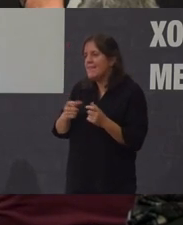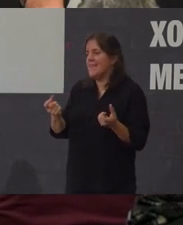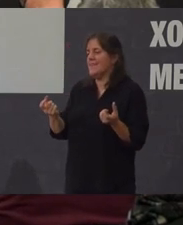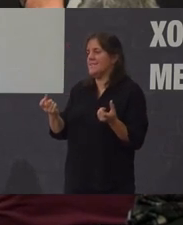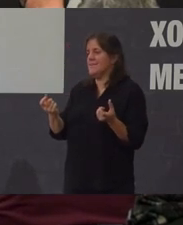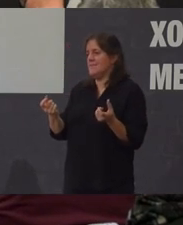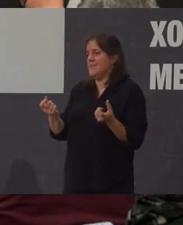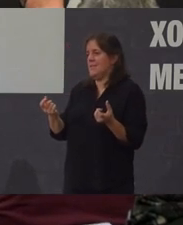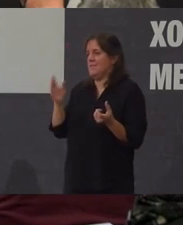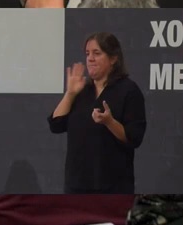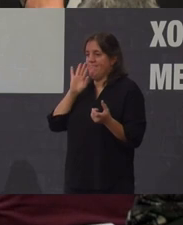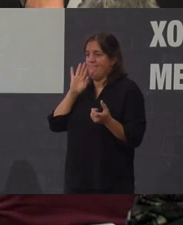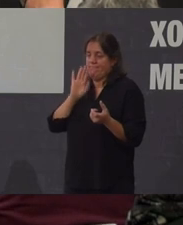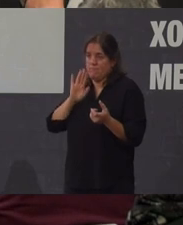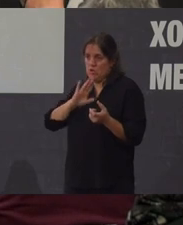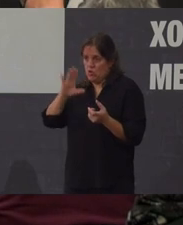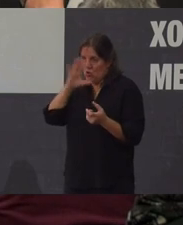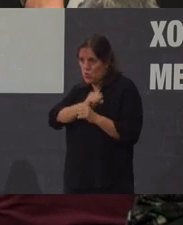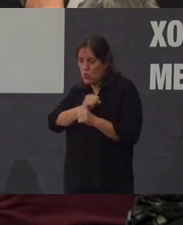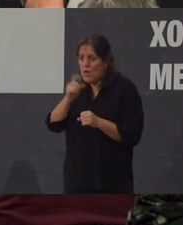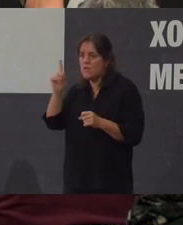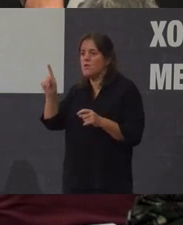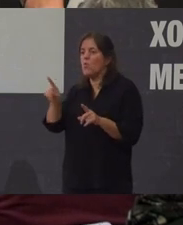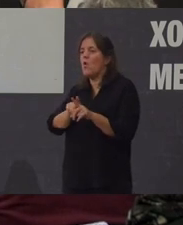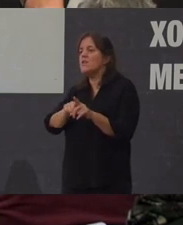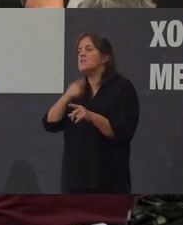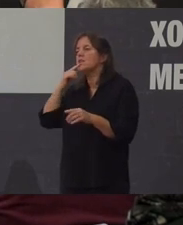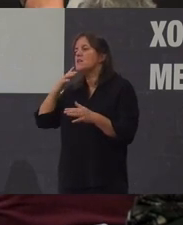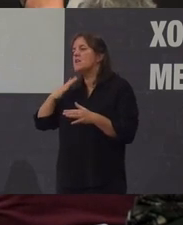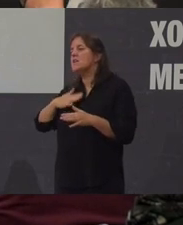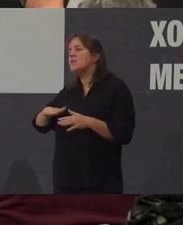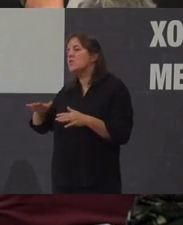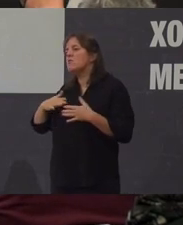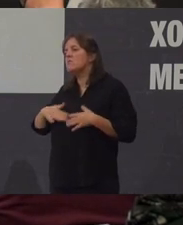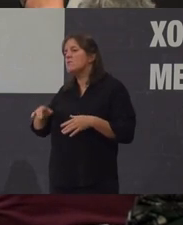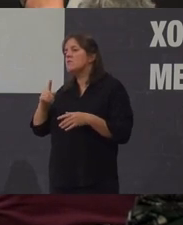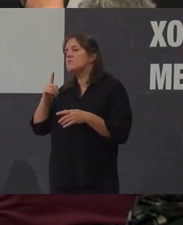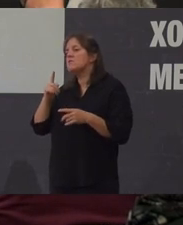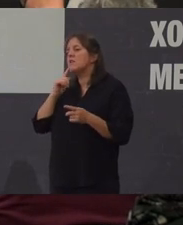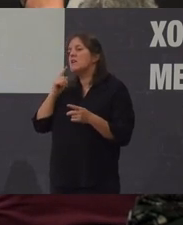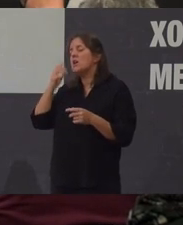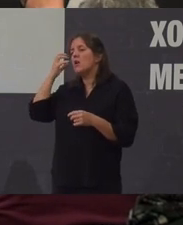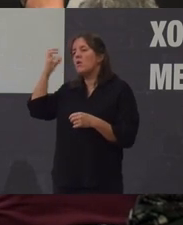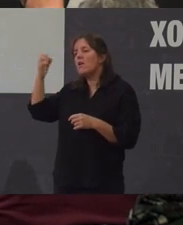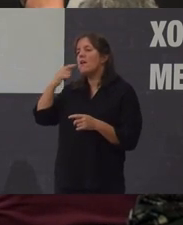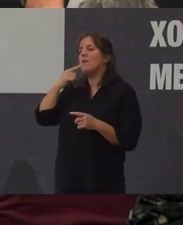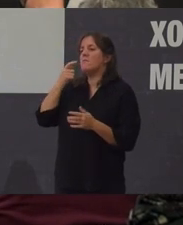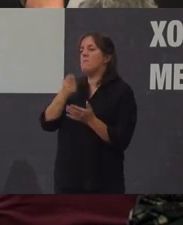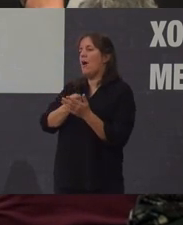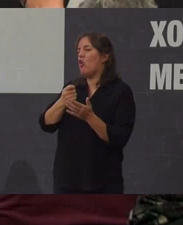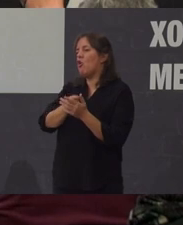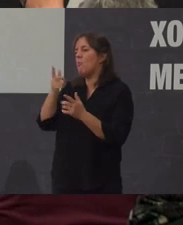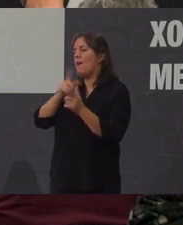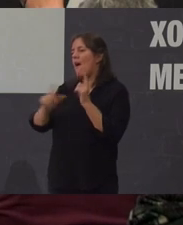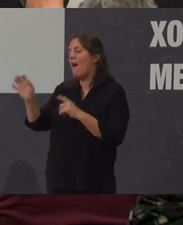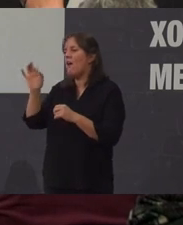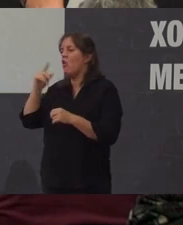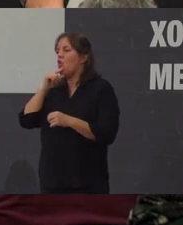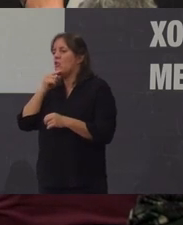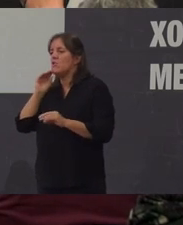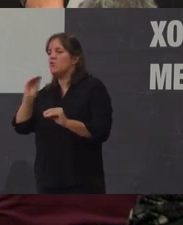sí. Informacións de que si a descendencia de Juan Carlos pagou unha viaxe, ou si Froilán, ou si os netos